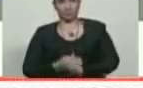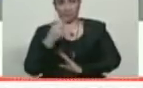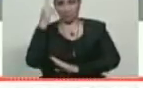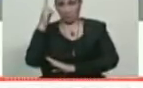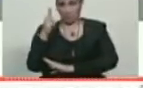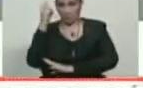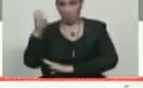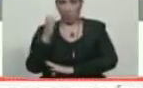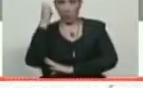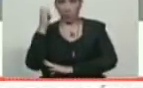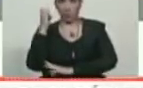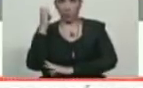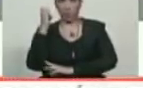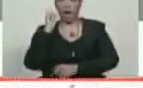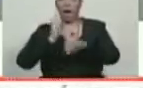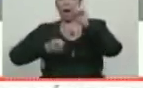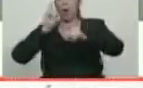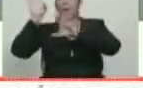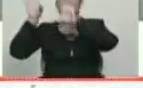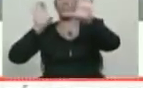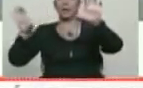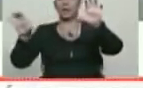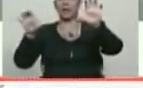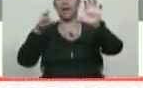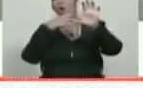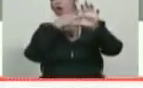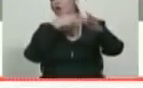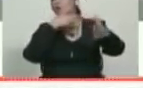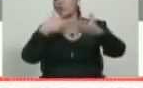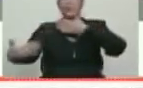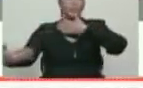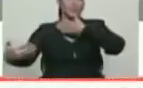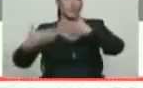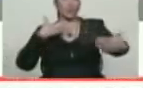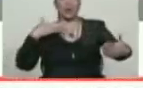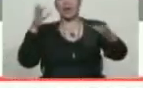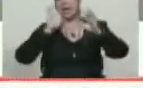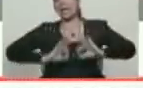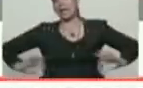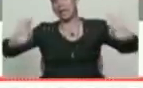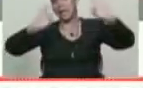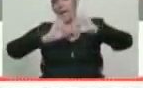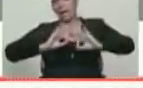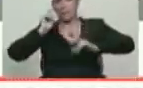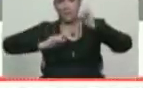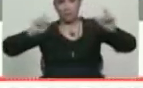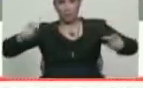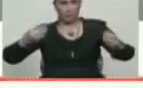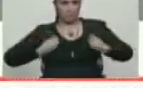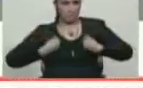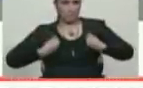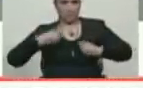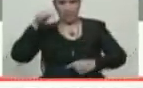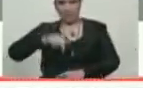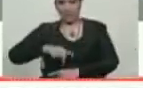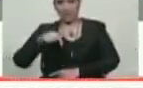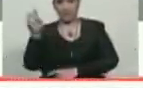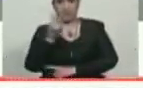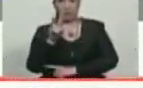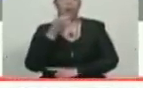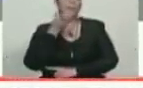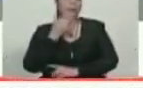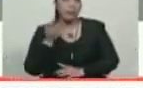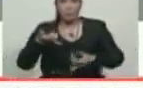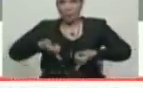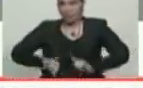Desde la Unión Europea, algunos países no les importan los nacionales que ellos tienen aquí en Venezuela. Cuando hago los nacionales, es los